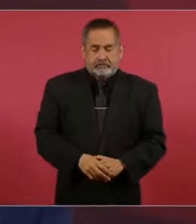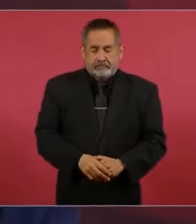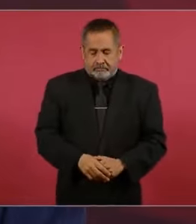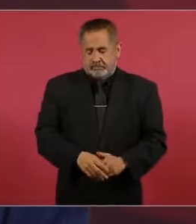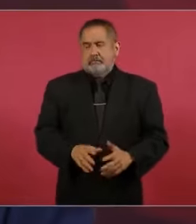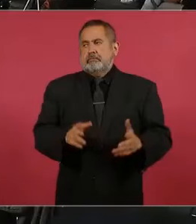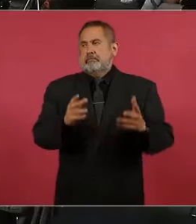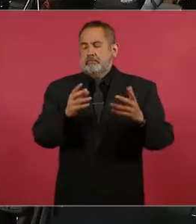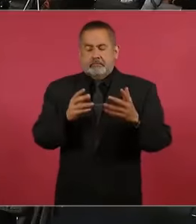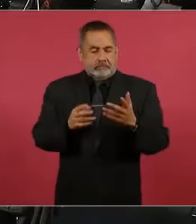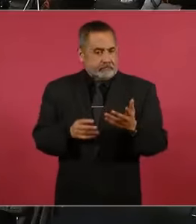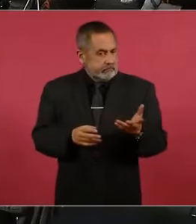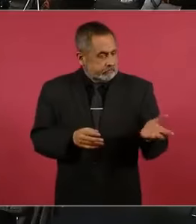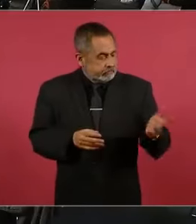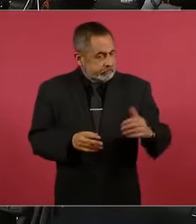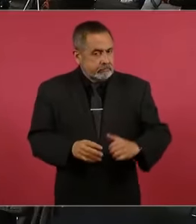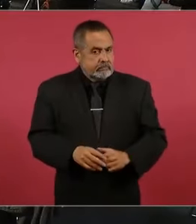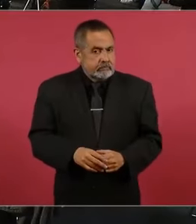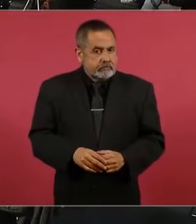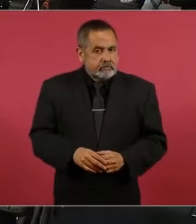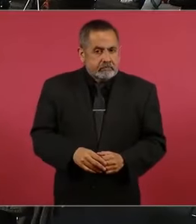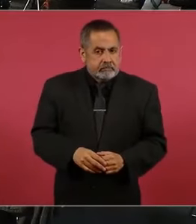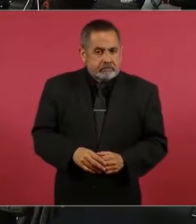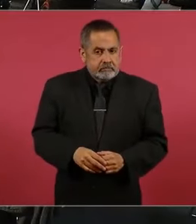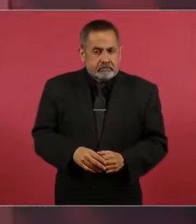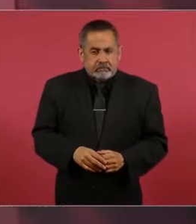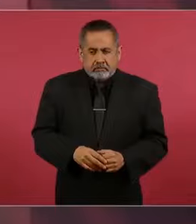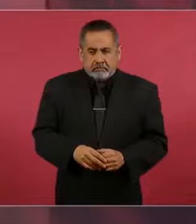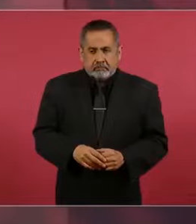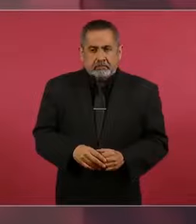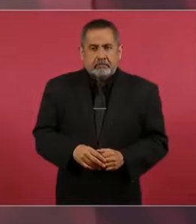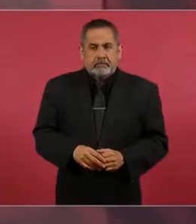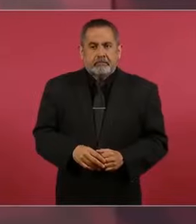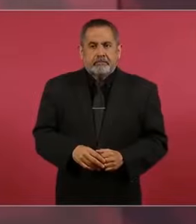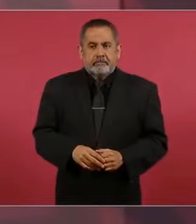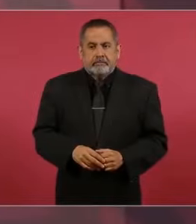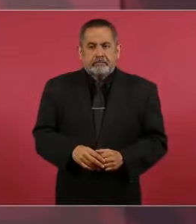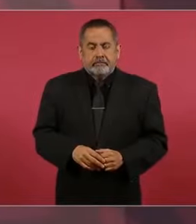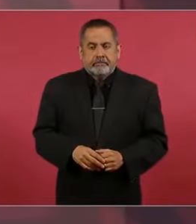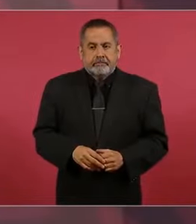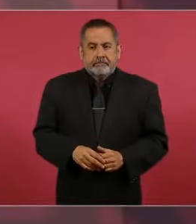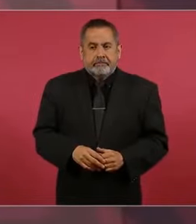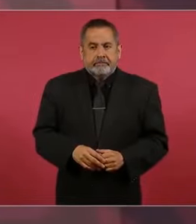Ni modo que sea por